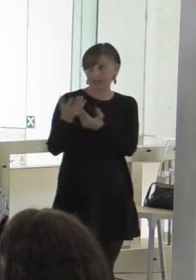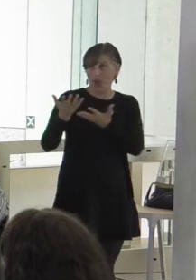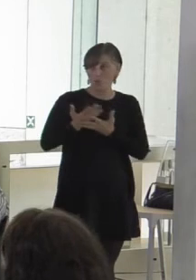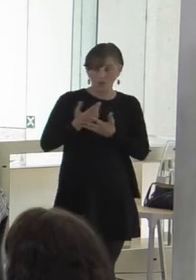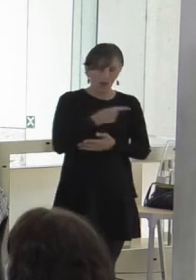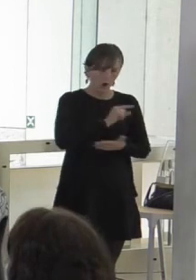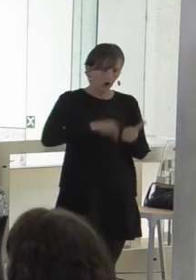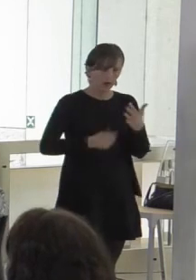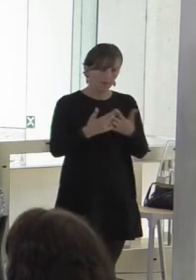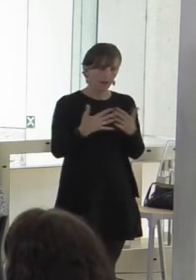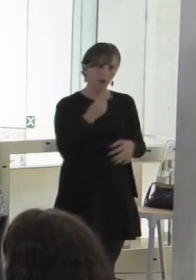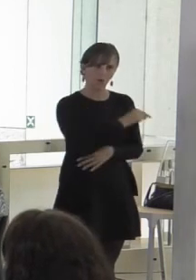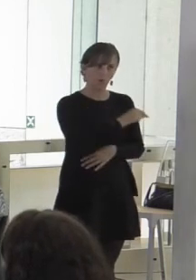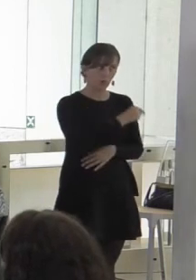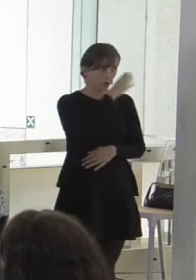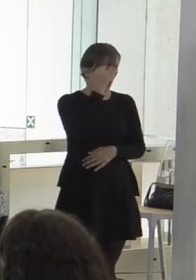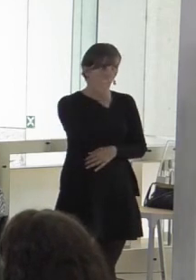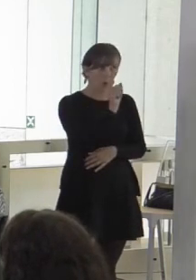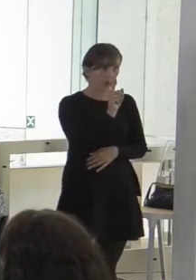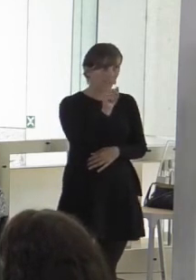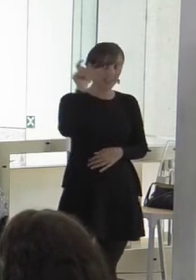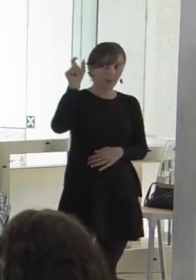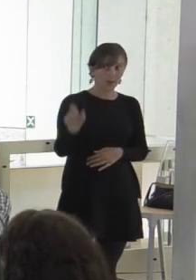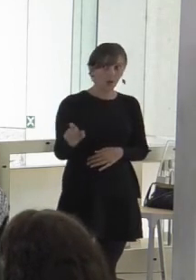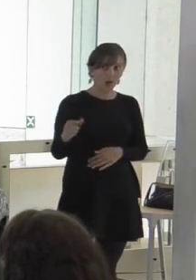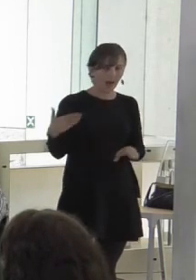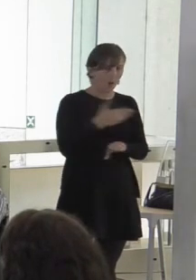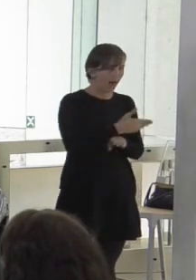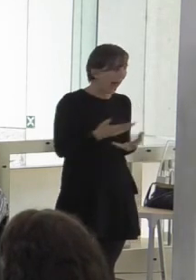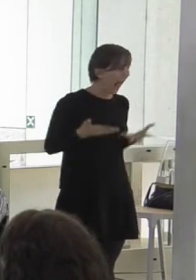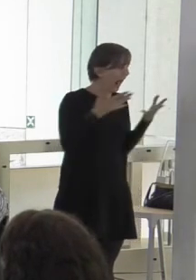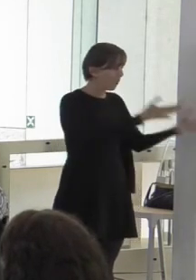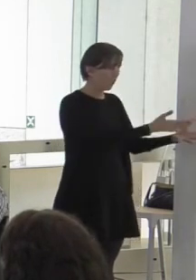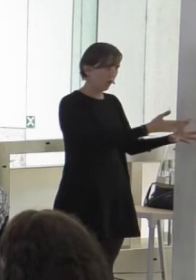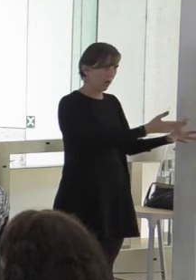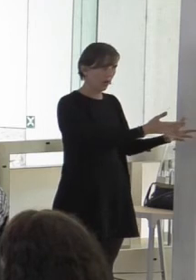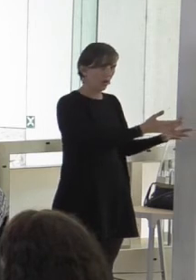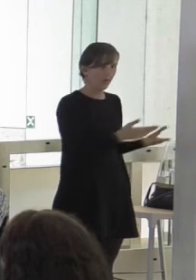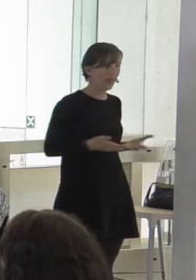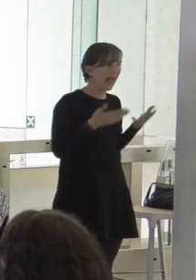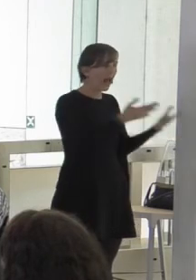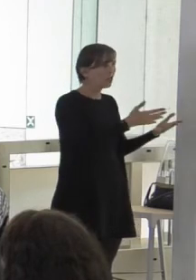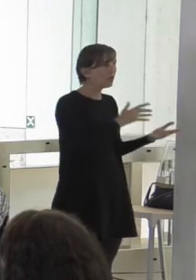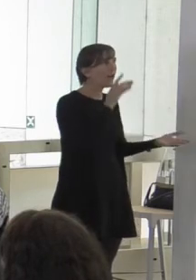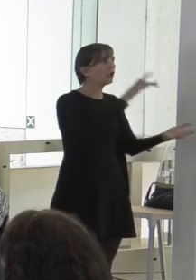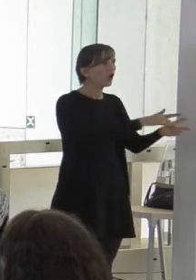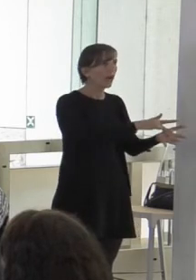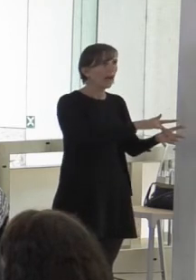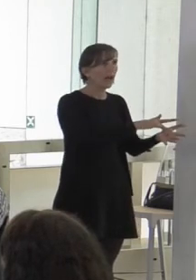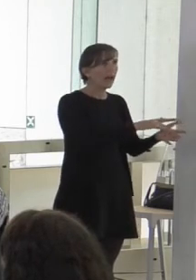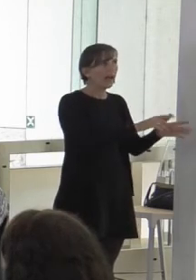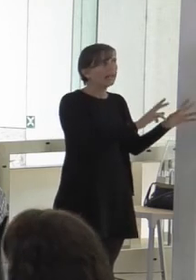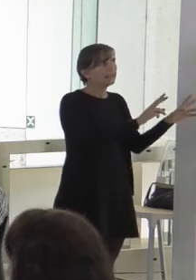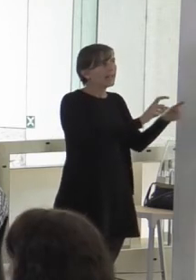olvidemos que es una persona que va a ayudarle a intervenir en aspectos